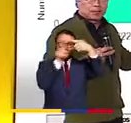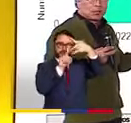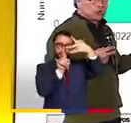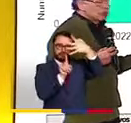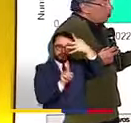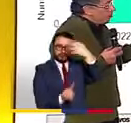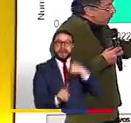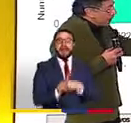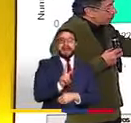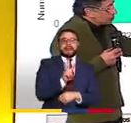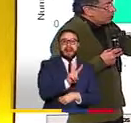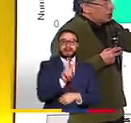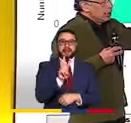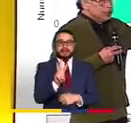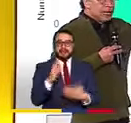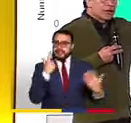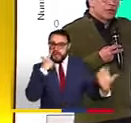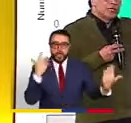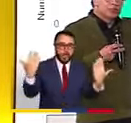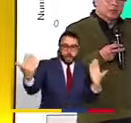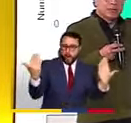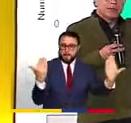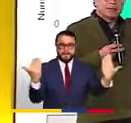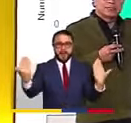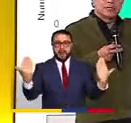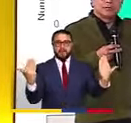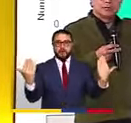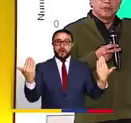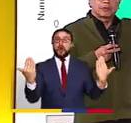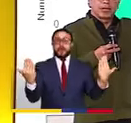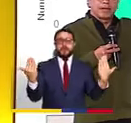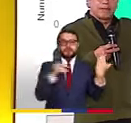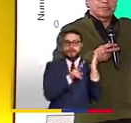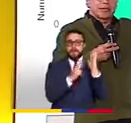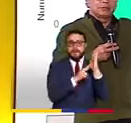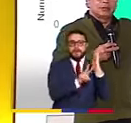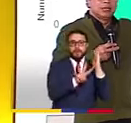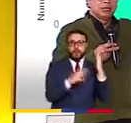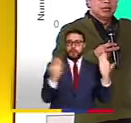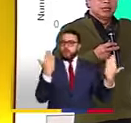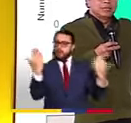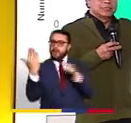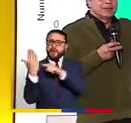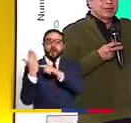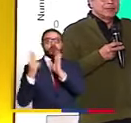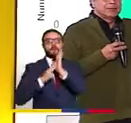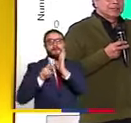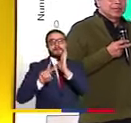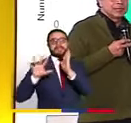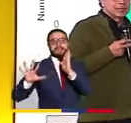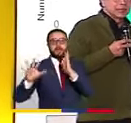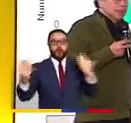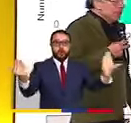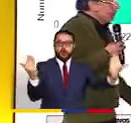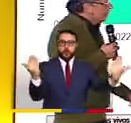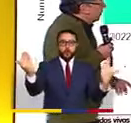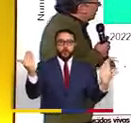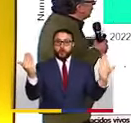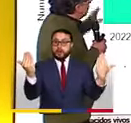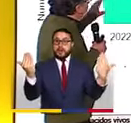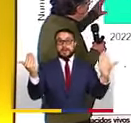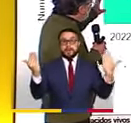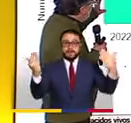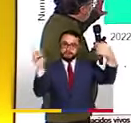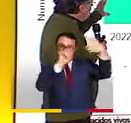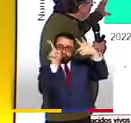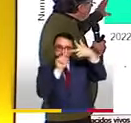33, los comparamos ya con el 2025, porque ha pasado la semana 23. Y